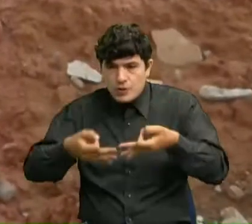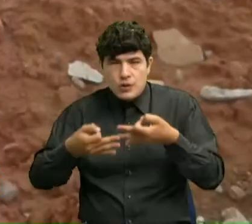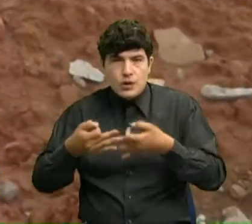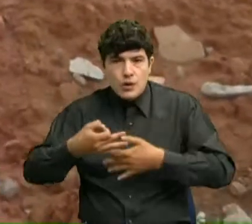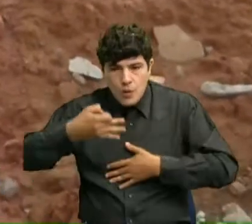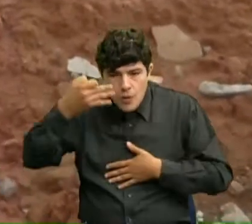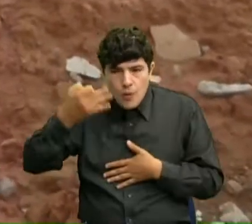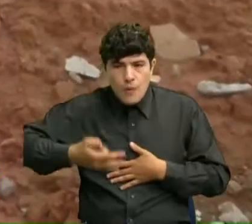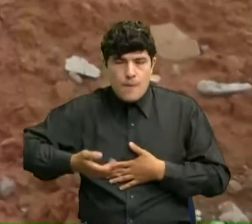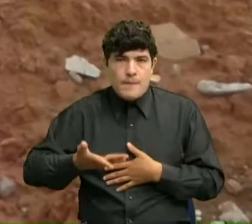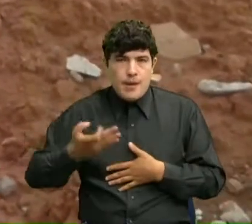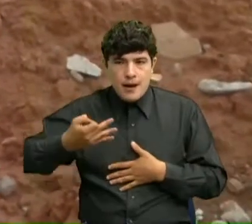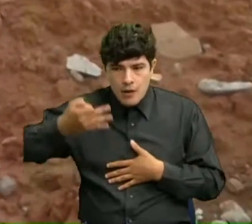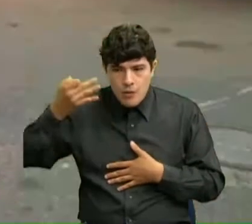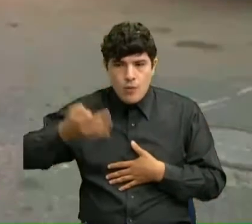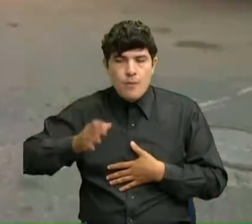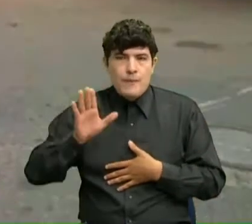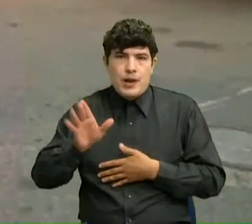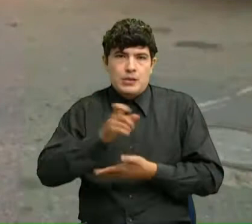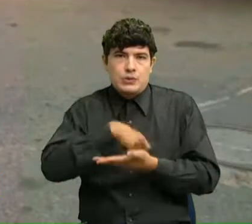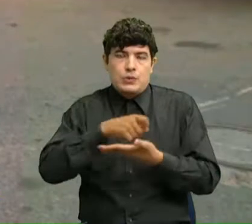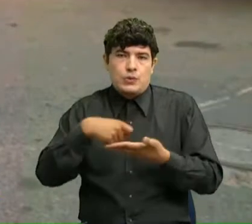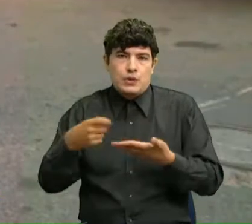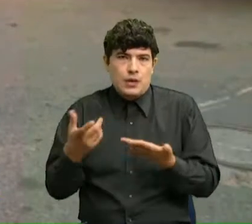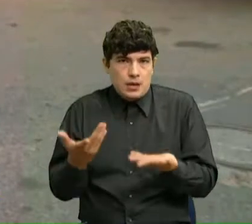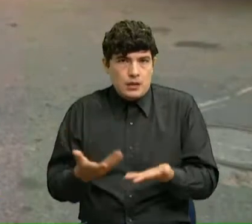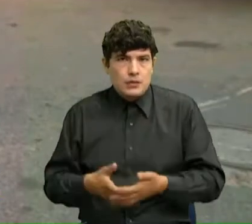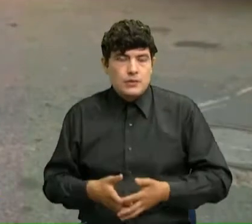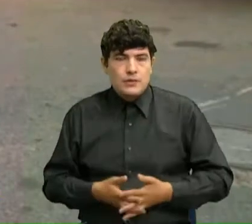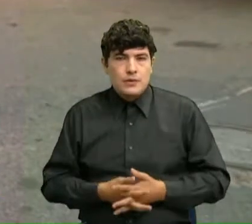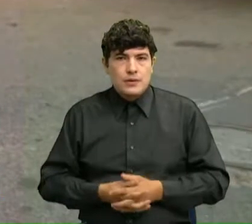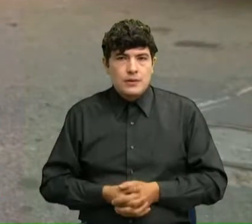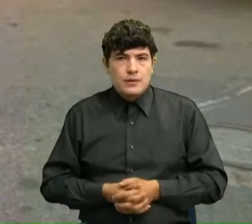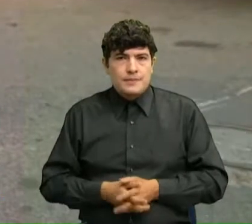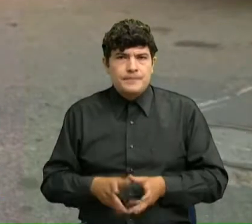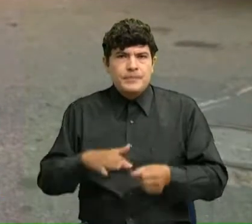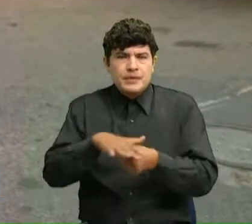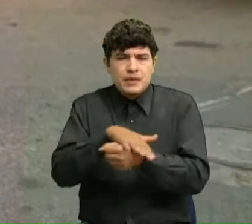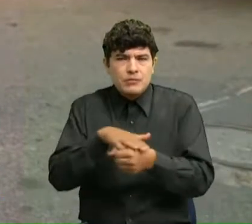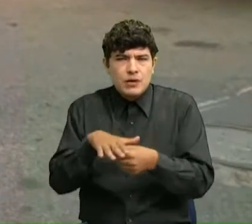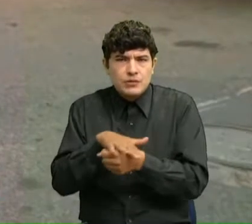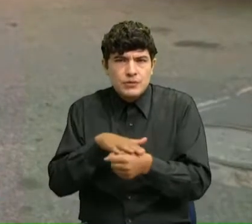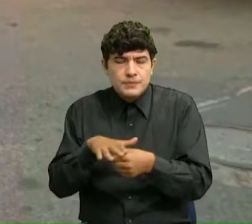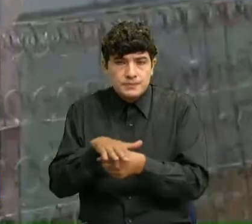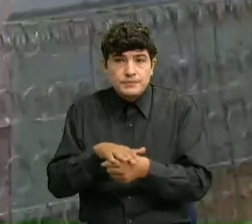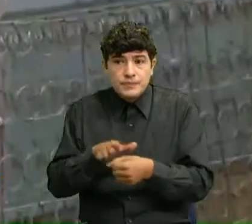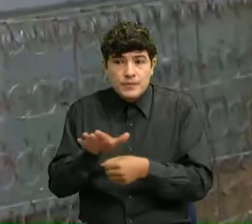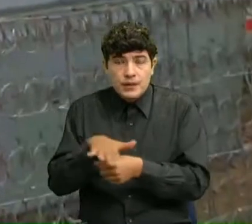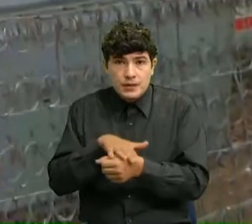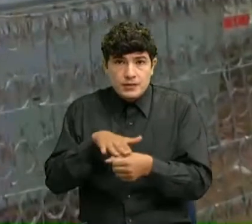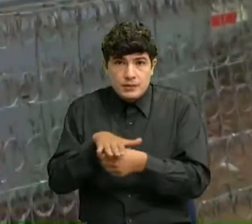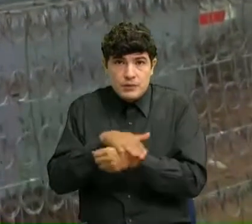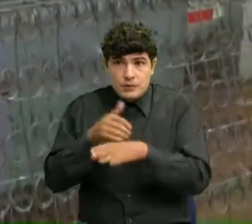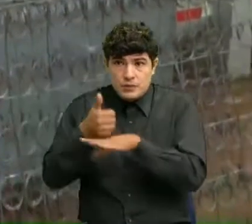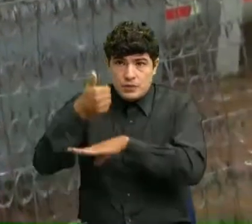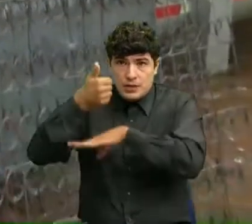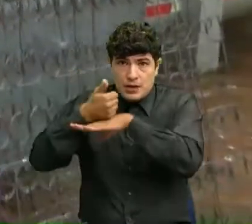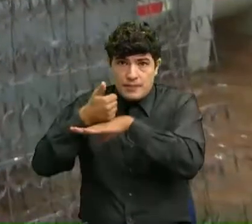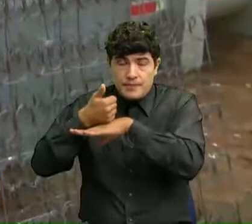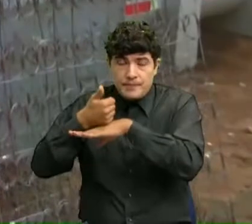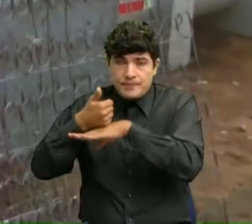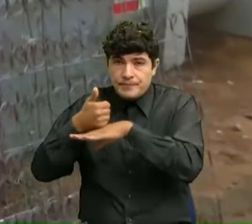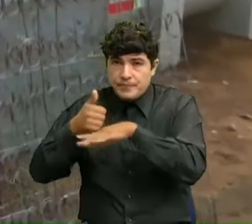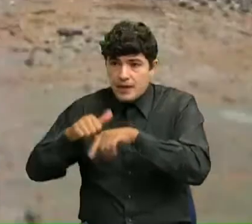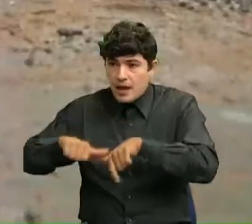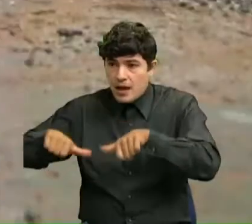cumplan con lo que con el contrato de la pavimentación situación que desde las autoridades locales se está trabajando donde por ahora